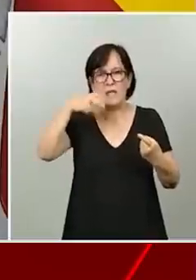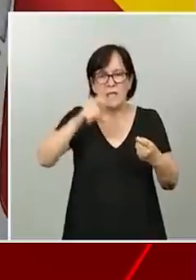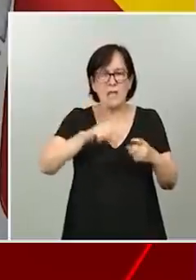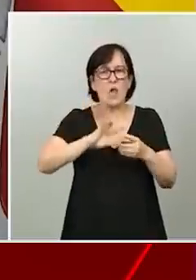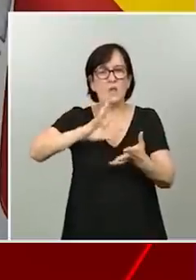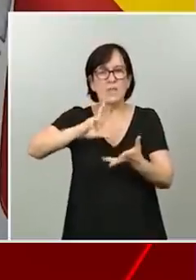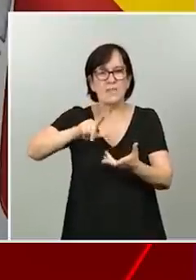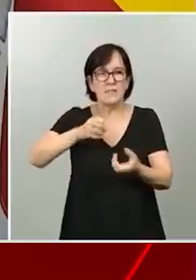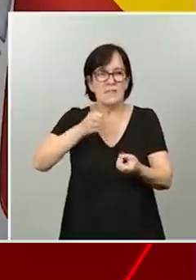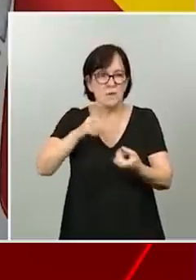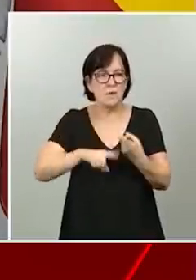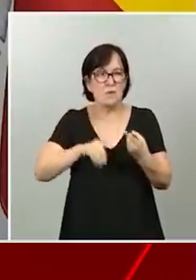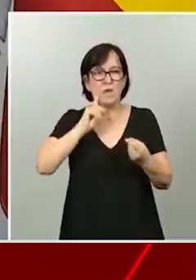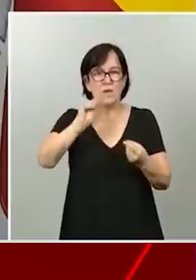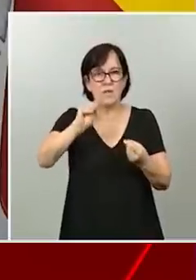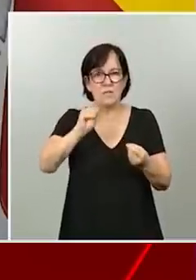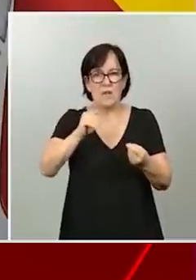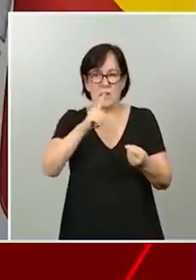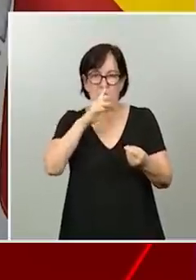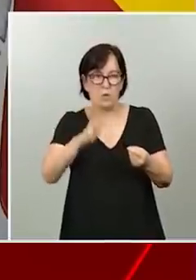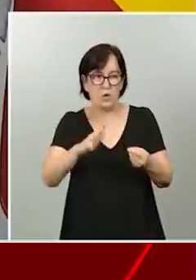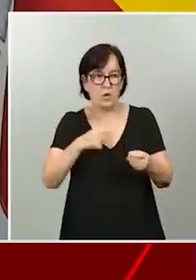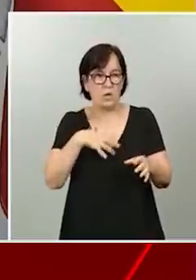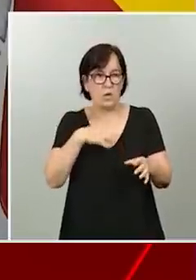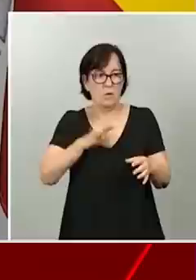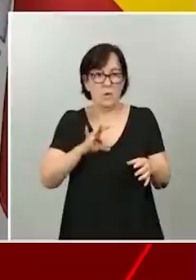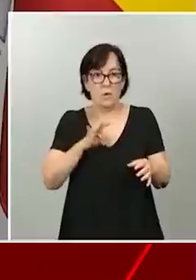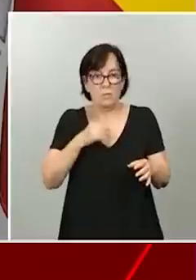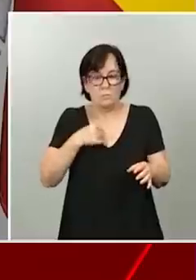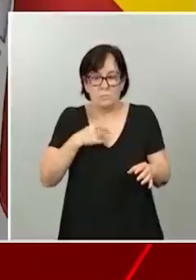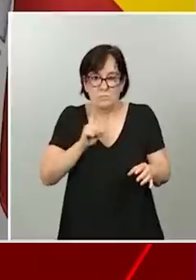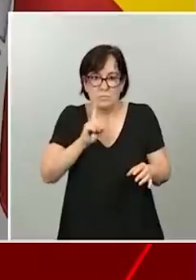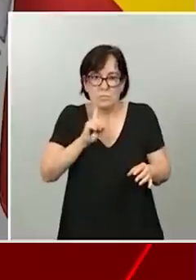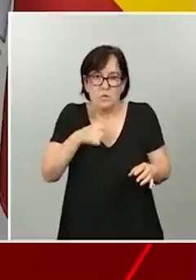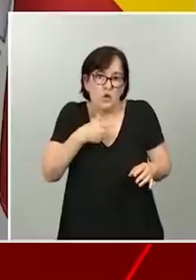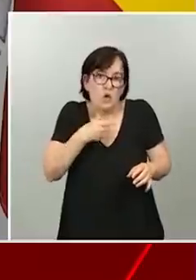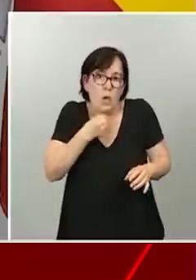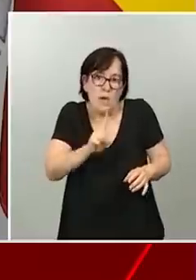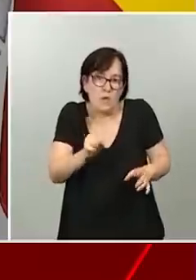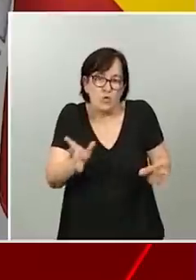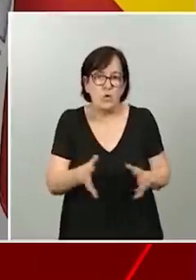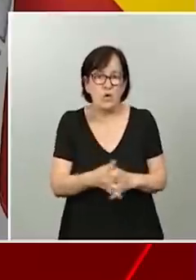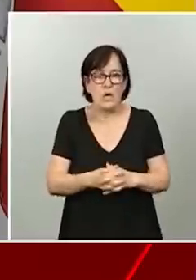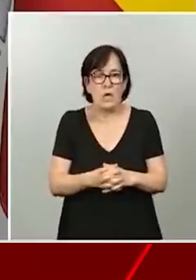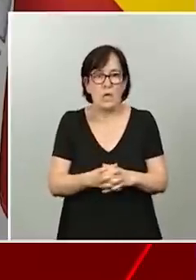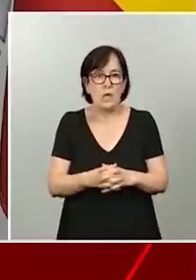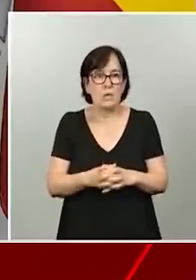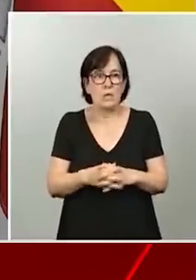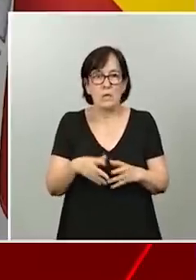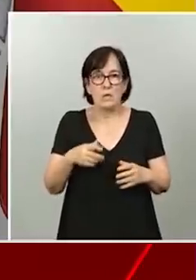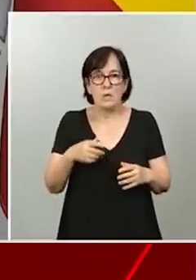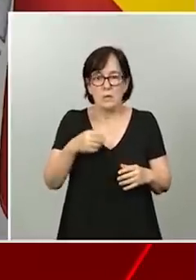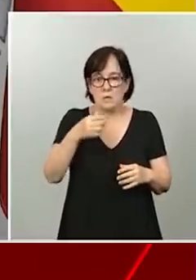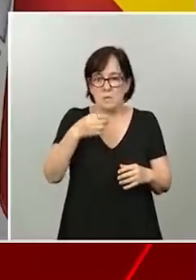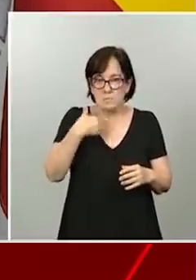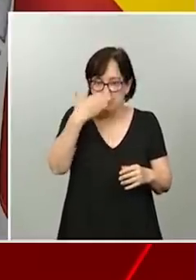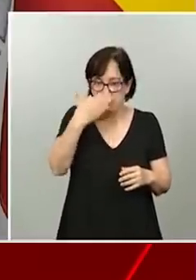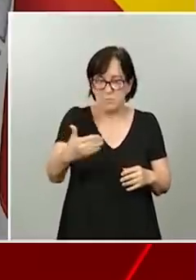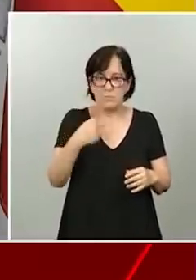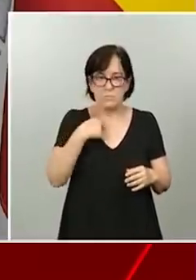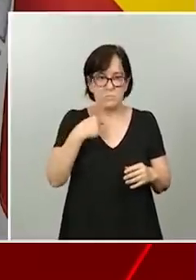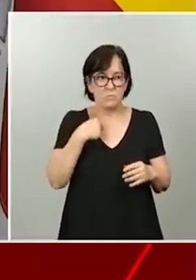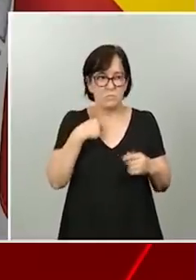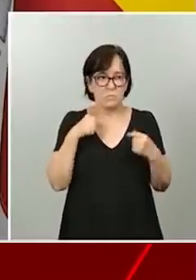Ha pretendido cerrar medios de comunicación, va diciendo quién tiene que ir a prisión y quién no, sin tener ninguna capacidad, porque que yo sepa, él no es juez, etcétera.